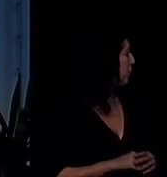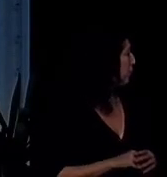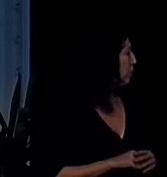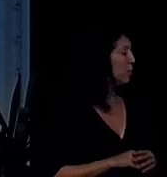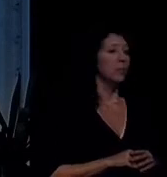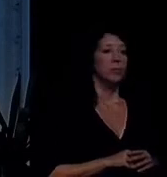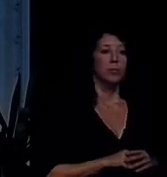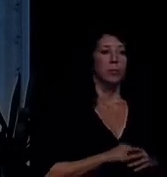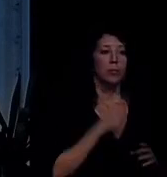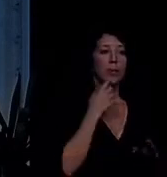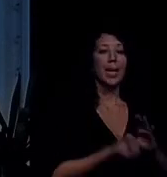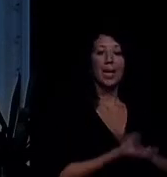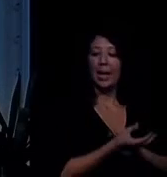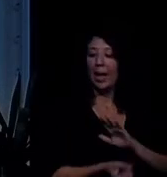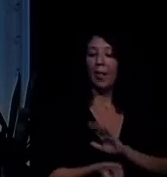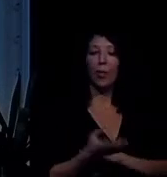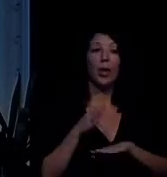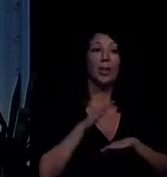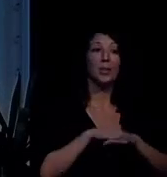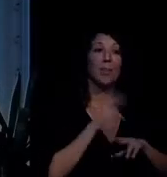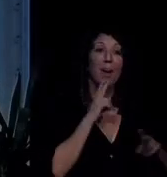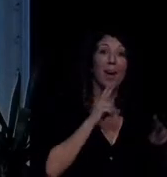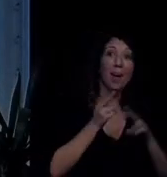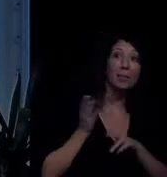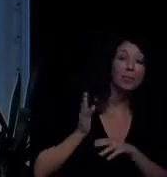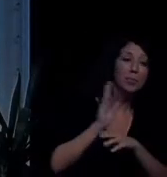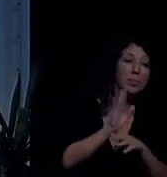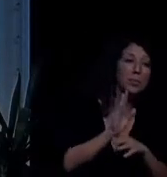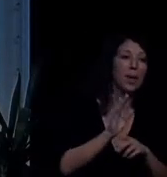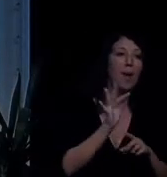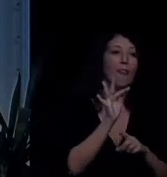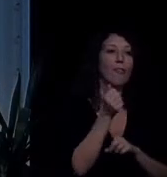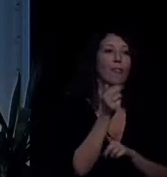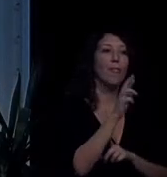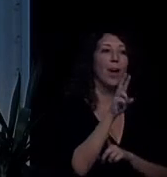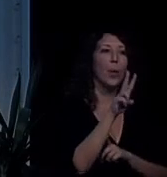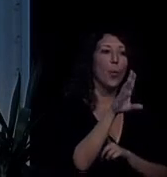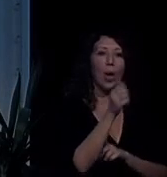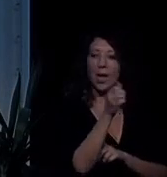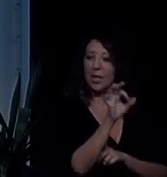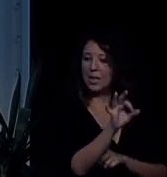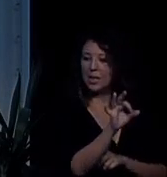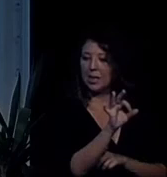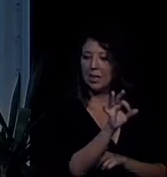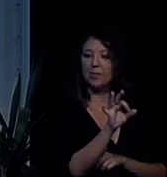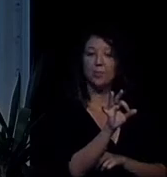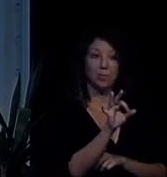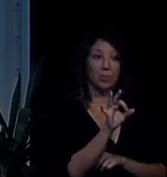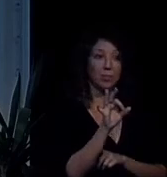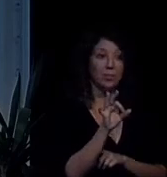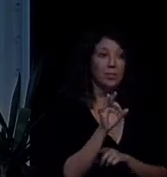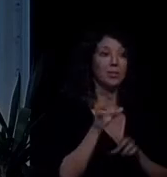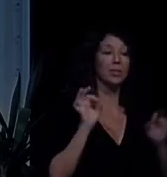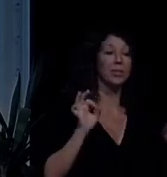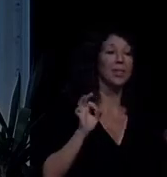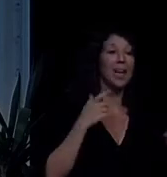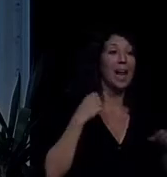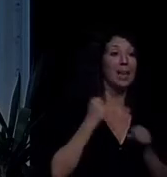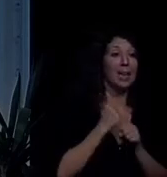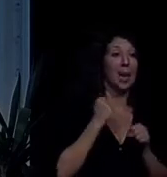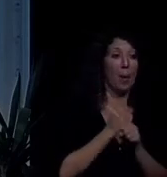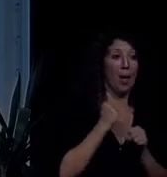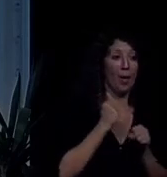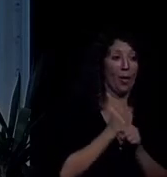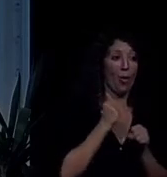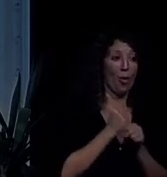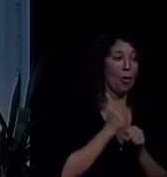Grandes creadoras de contrarrepresentaciones, de las cuales yo soy muy fan, son las Farrucas de San Fermines. Parte de todo el trabajo que se ha hecho en